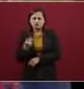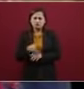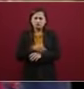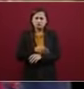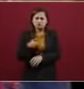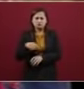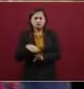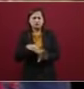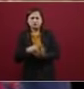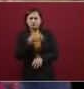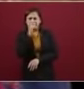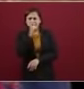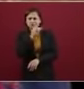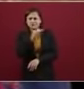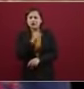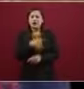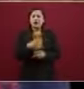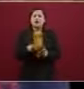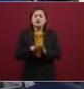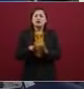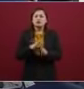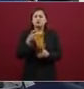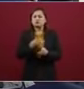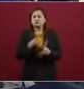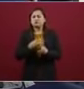la política del presidente López Obrador.